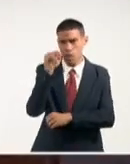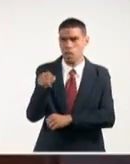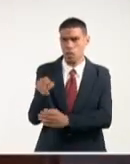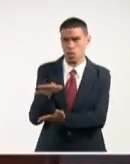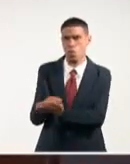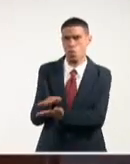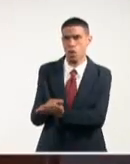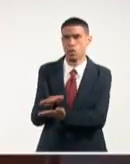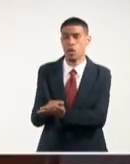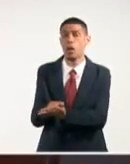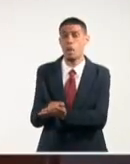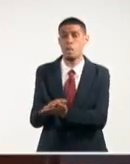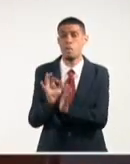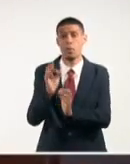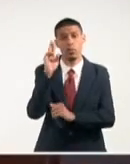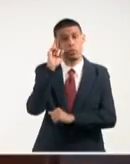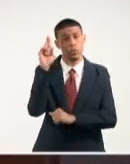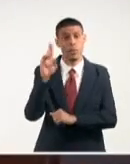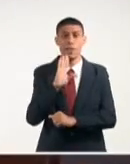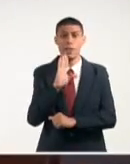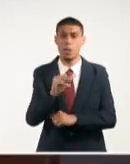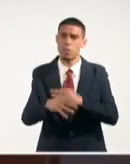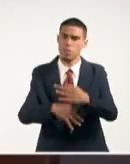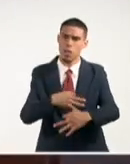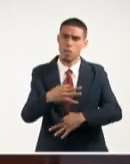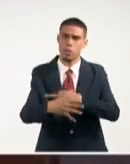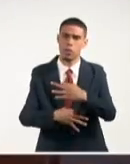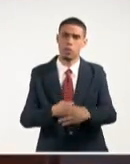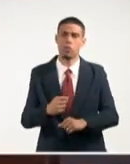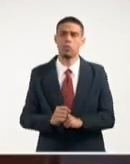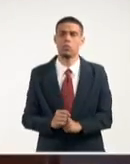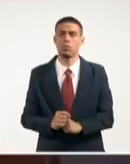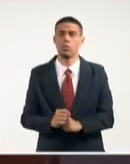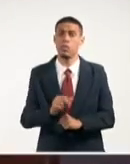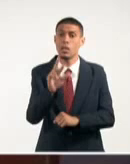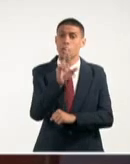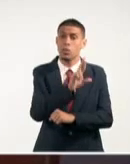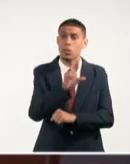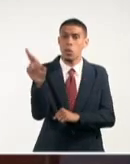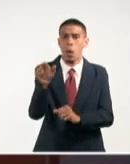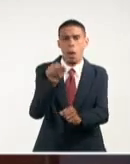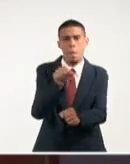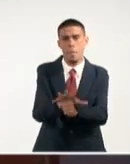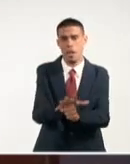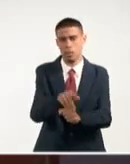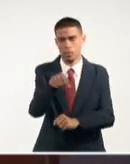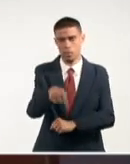nos advirtió: la revolución empieza ahora.